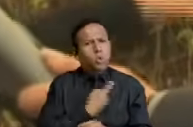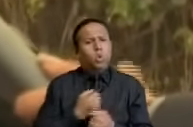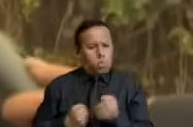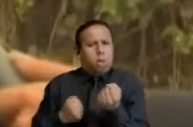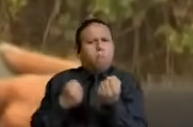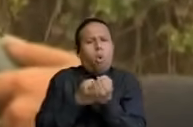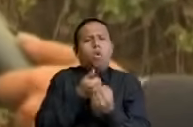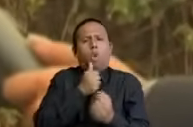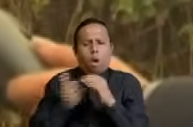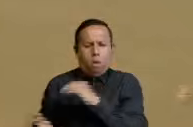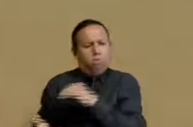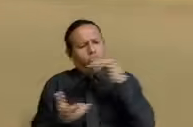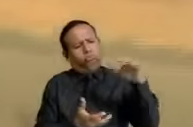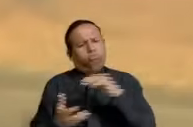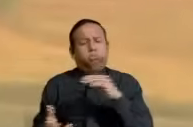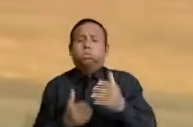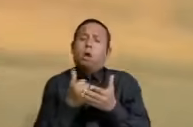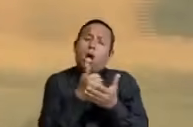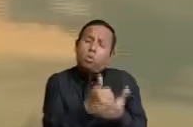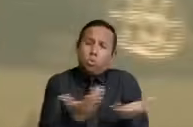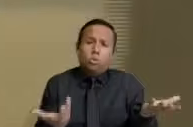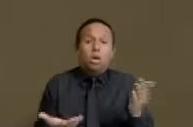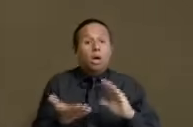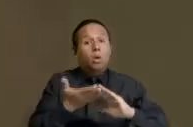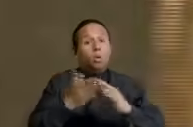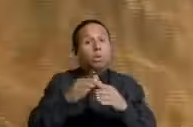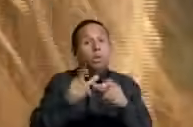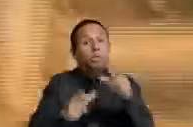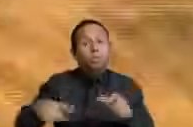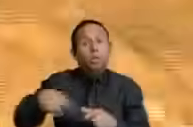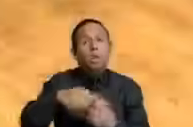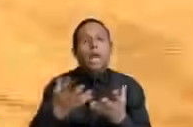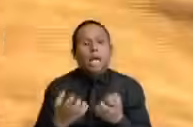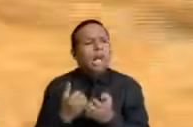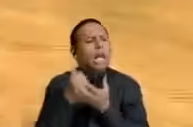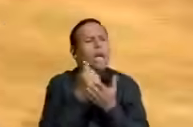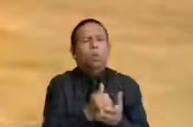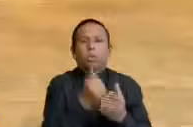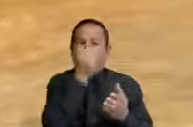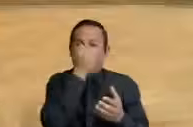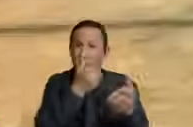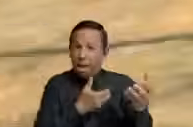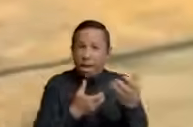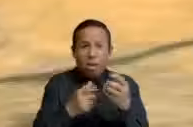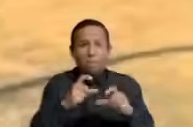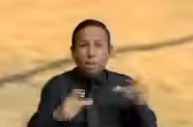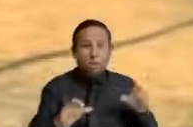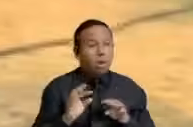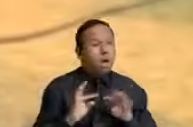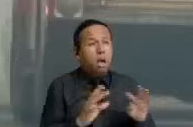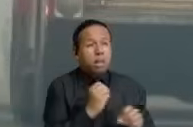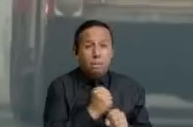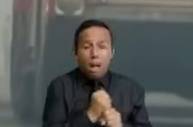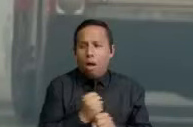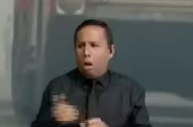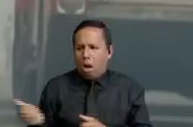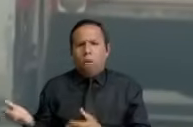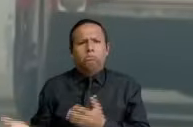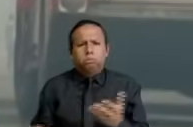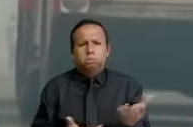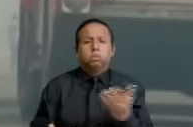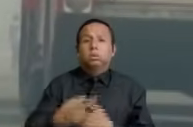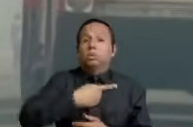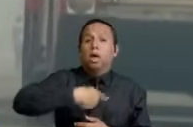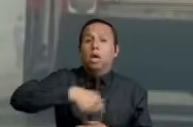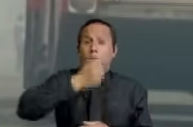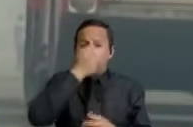contribuir ayudándoles un poco la comunidad buscó los medios para ayudar a los efectivos del cuerpo de bomberos sin descansar los casacas rojas